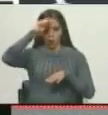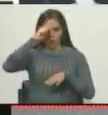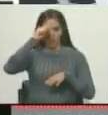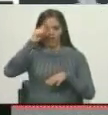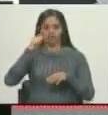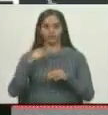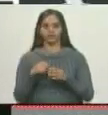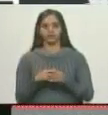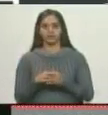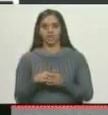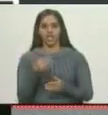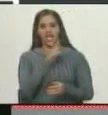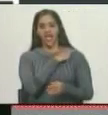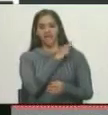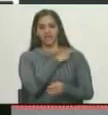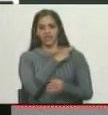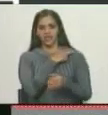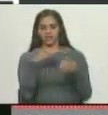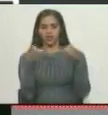jefe de la delegación